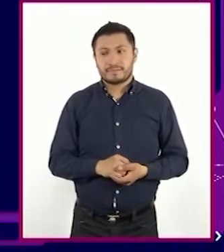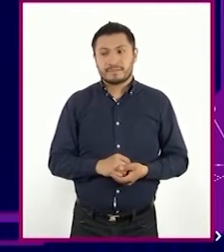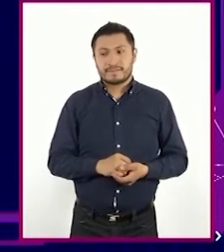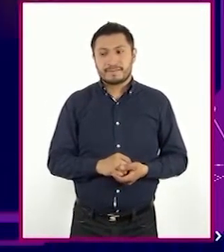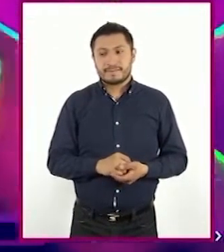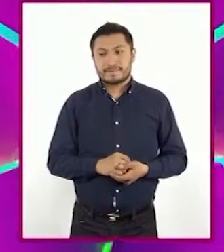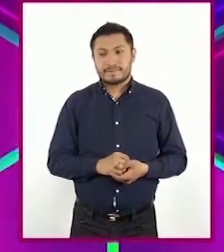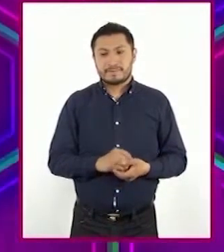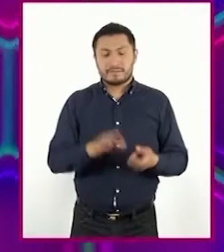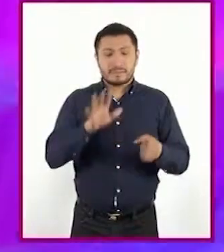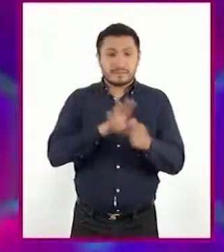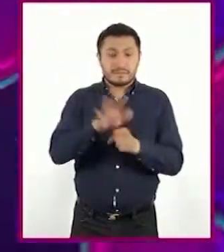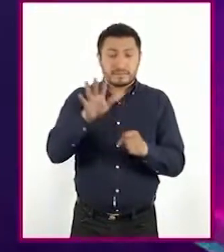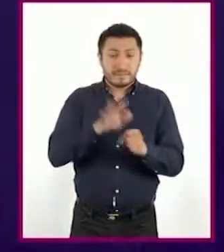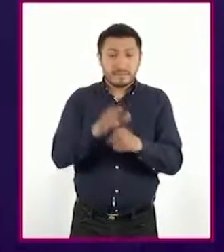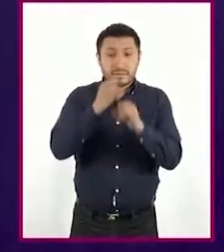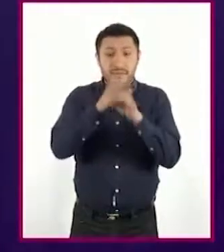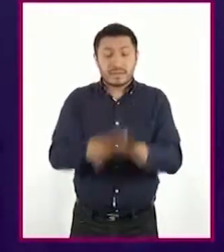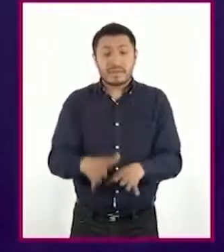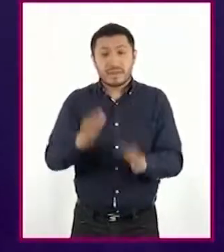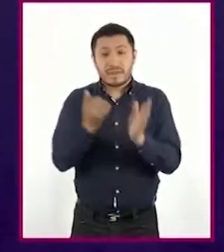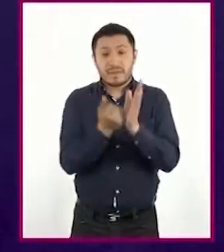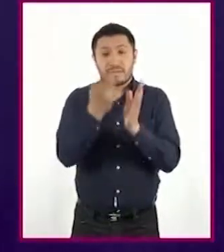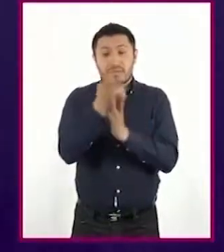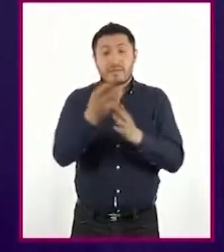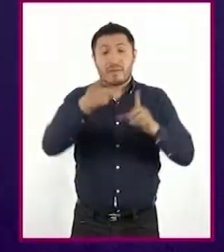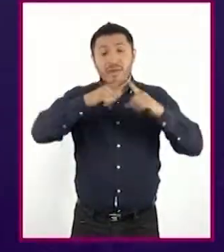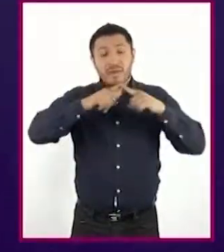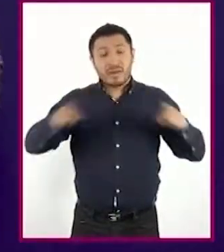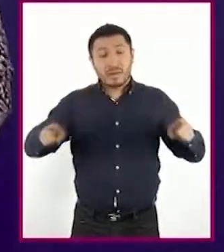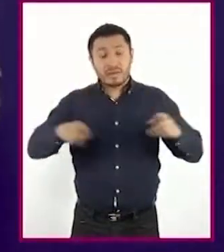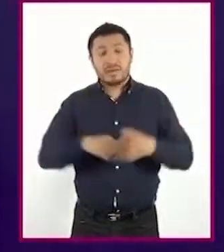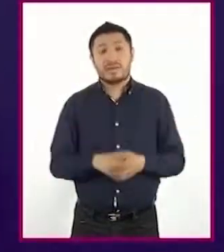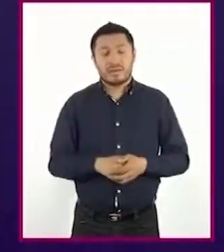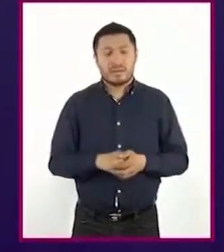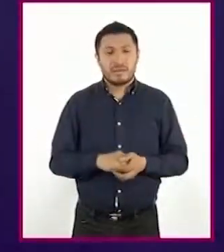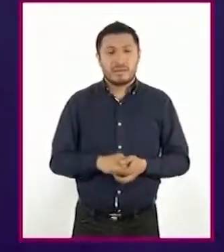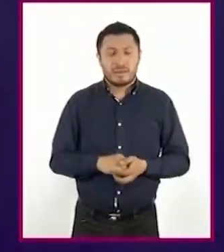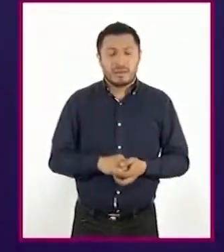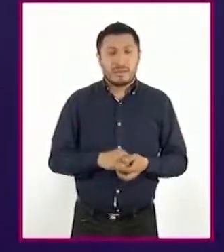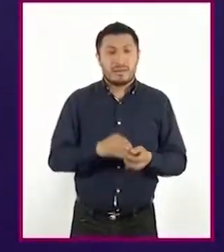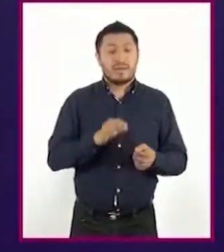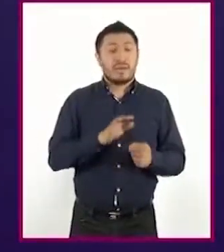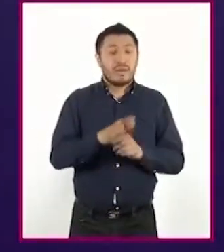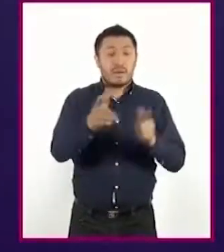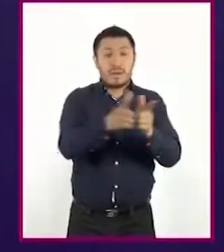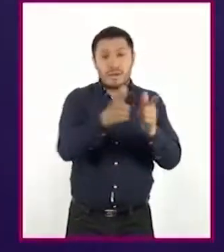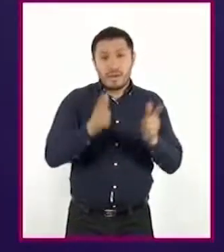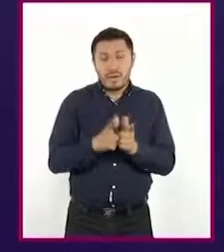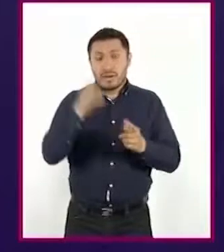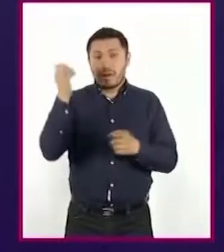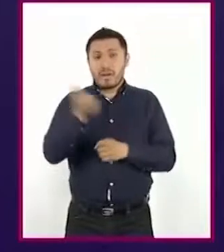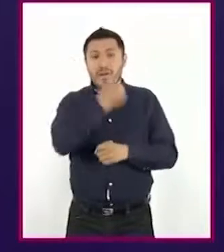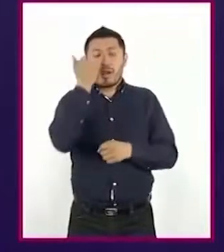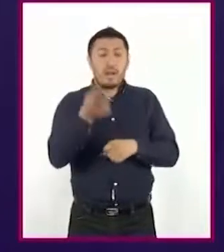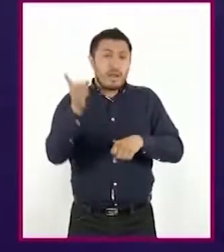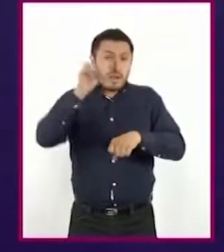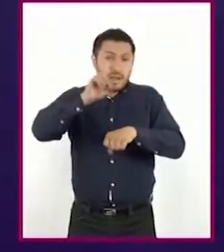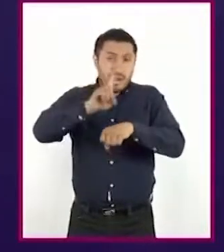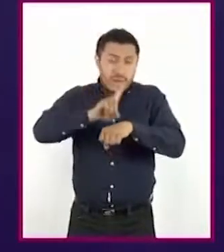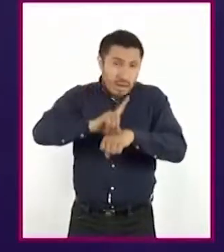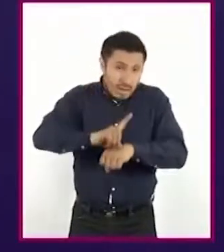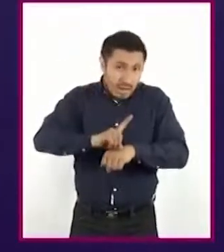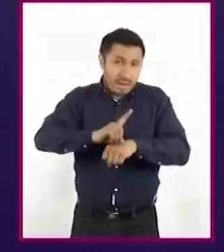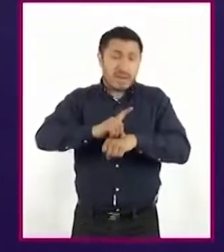¿Cuál conjunto de datos tiene mayor variedad? ¿El que corresponde a los alumnos que consumen diariamente menos